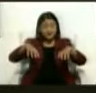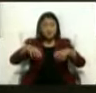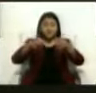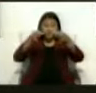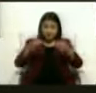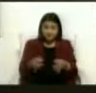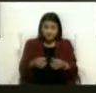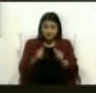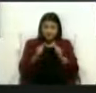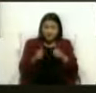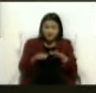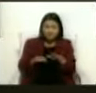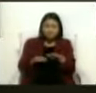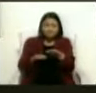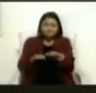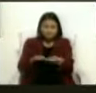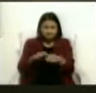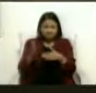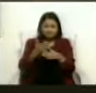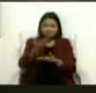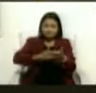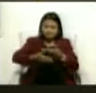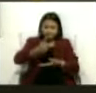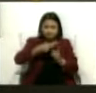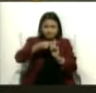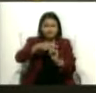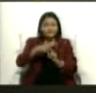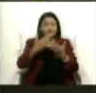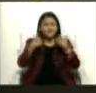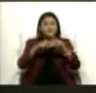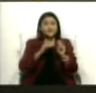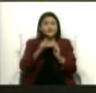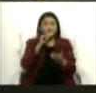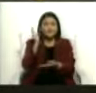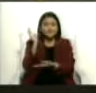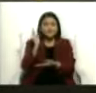el primer paso que conduzca a una relación fraterna. Vanessa García, La Noticia.